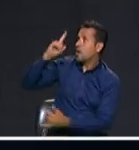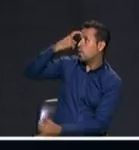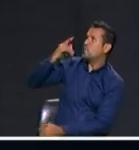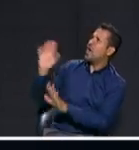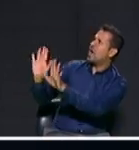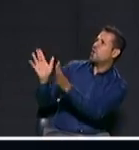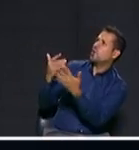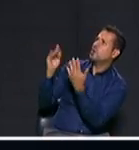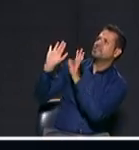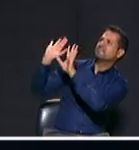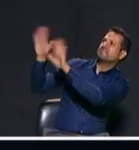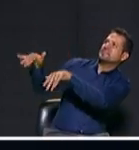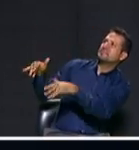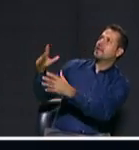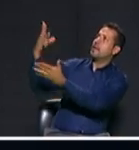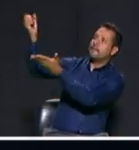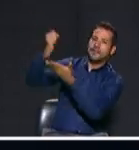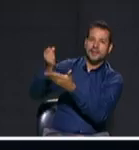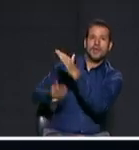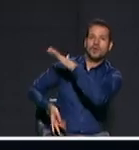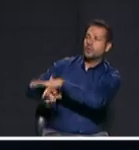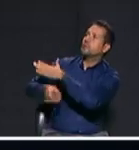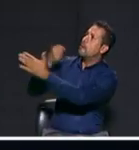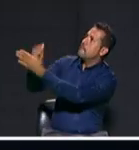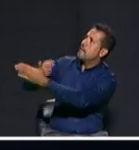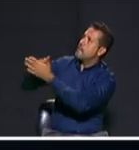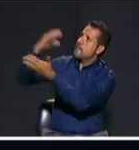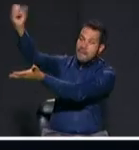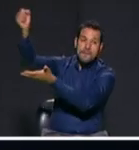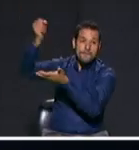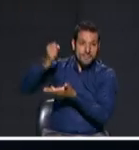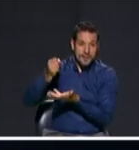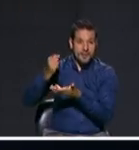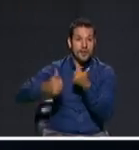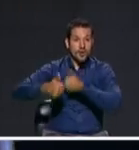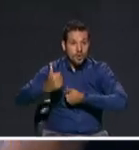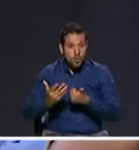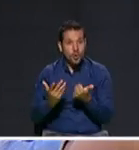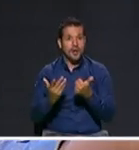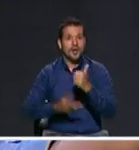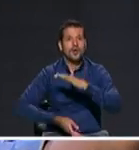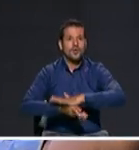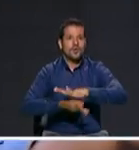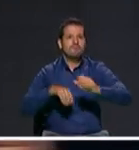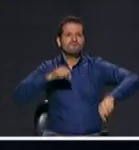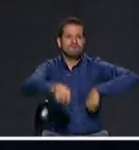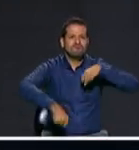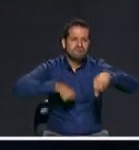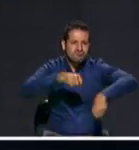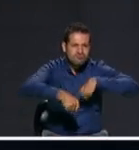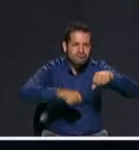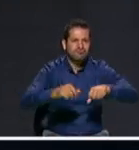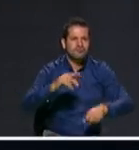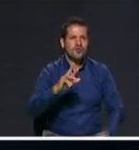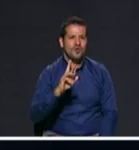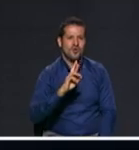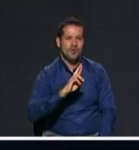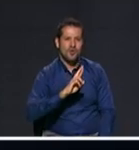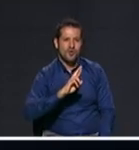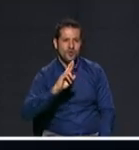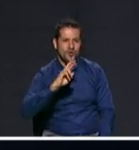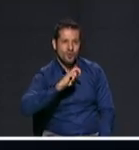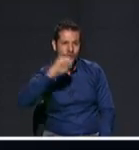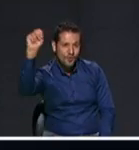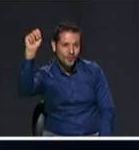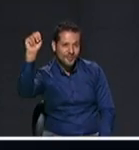nos interesa esa plata tenemos que seguirla pidiendo pero además el tren de cercanía la gran cicloruta norte-sur a la